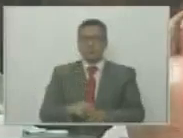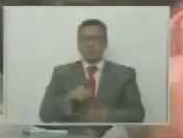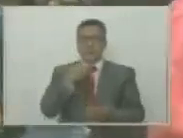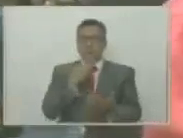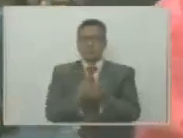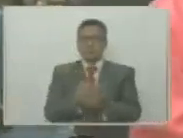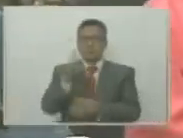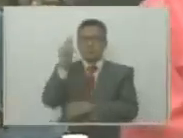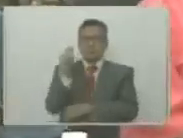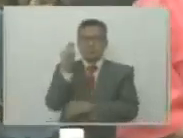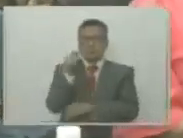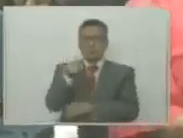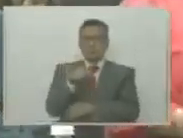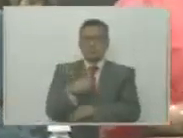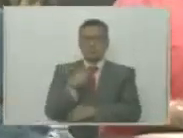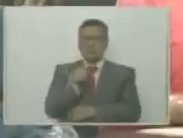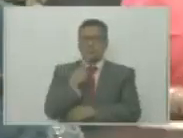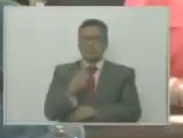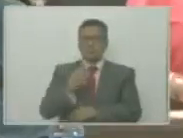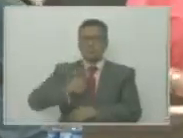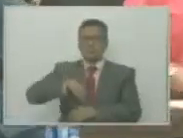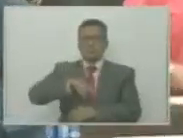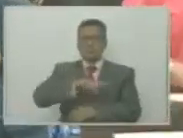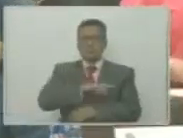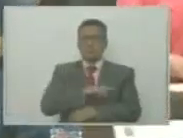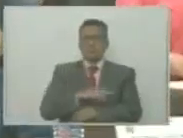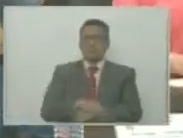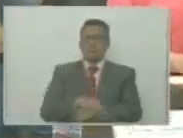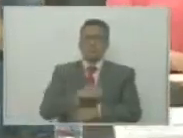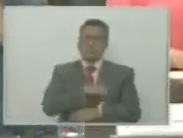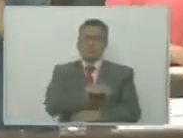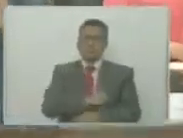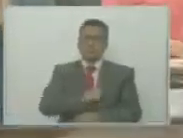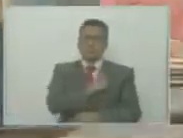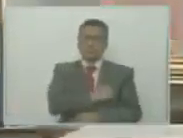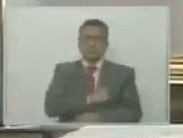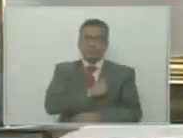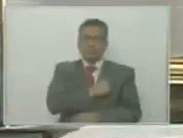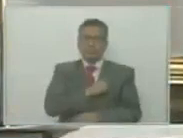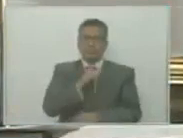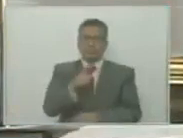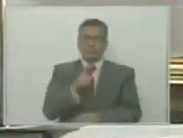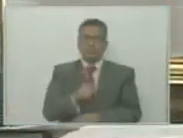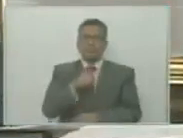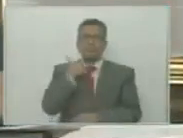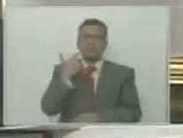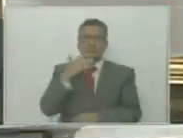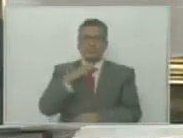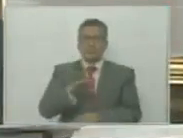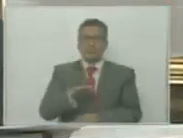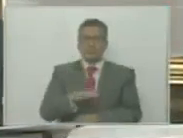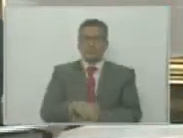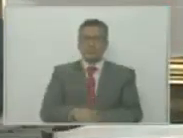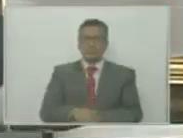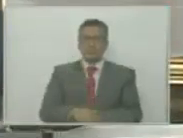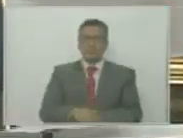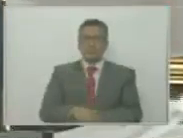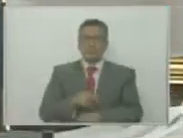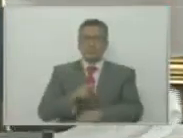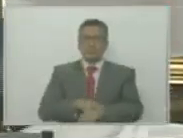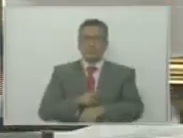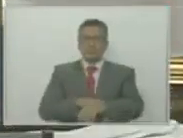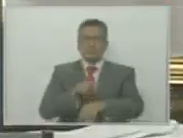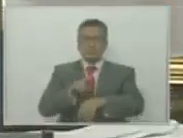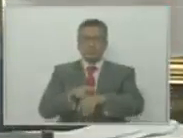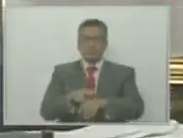Gracias, diputado Galo. Expresamos nuestra condolencia y nuestro pesar por el fallecimiento de un